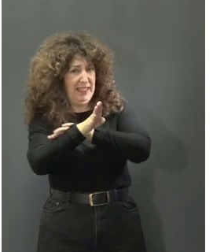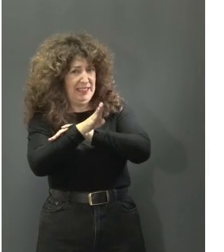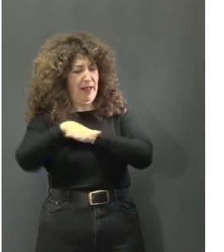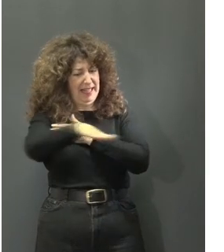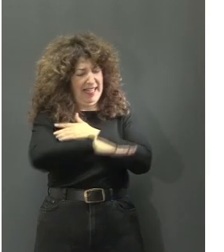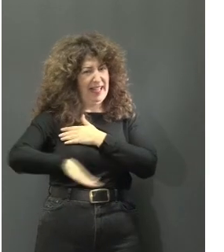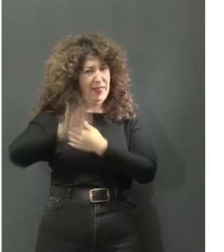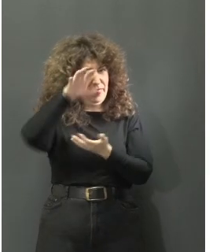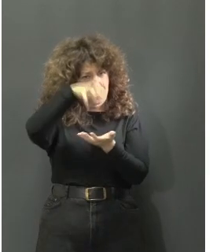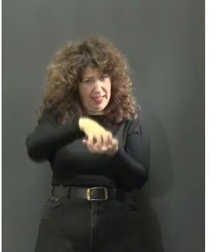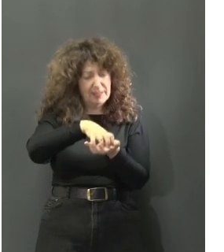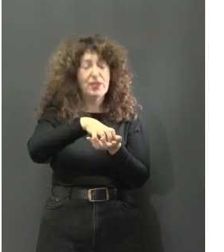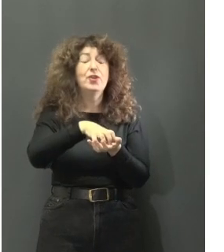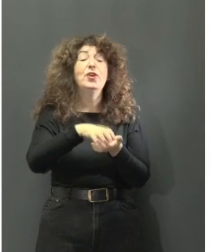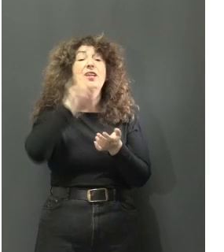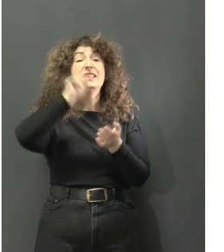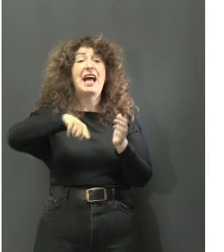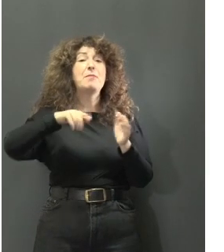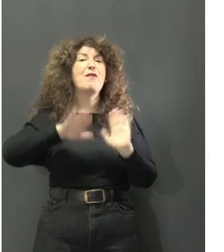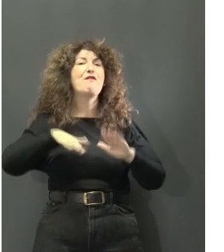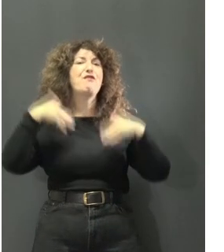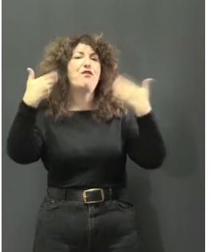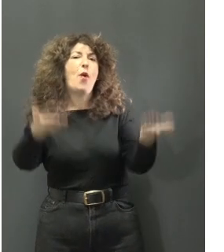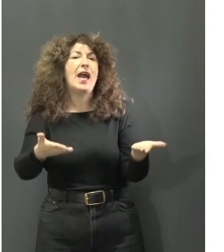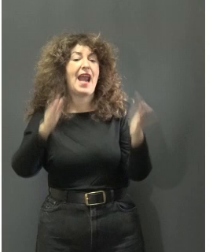y lo que tienes que hacer fuera del centro